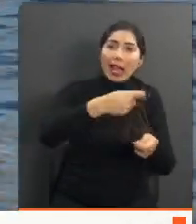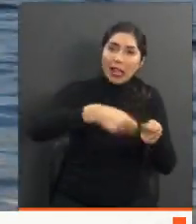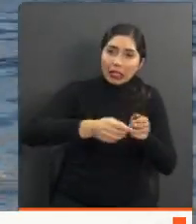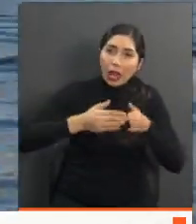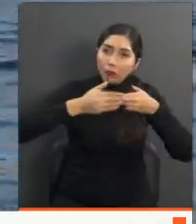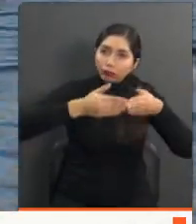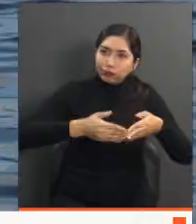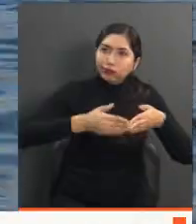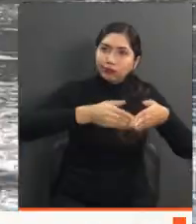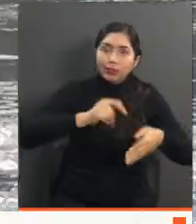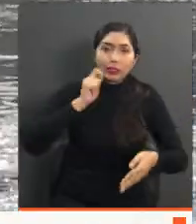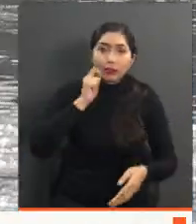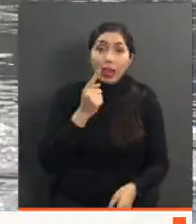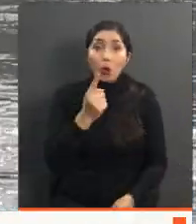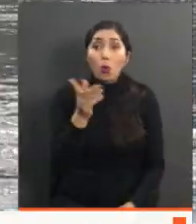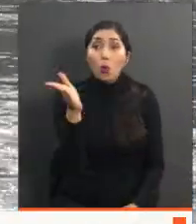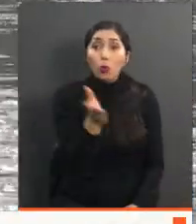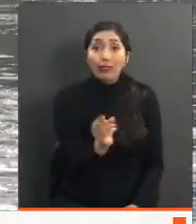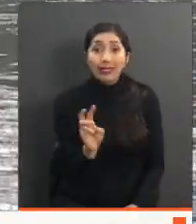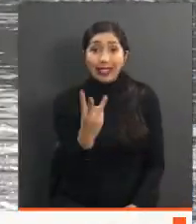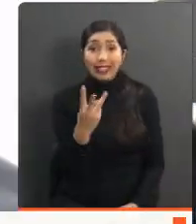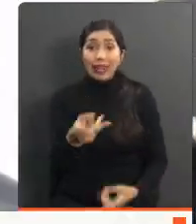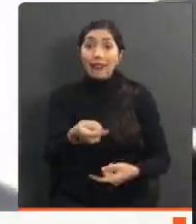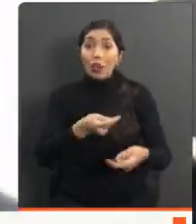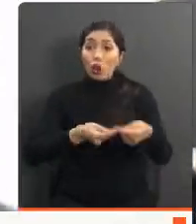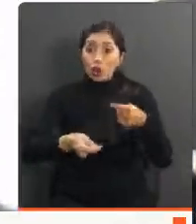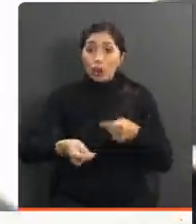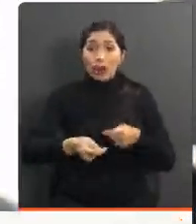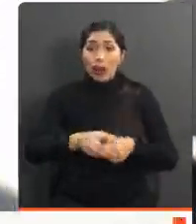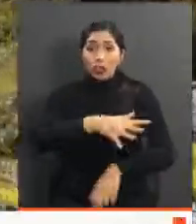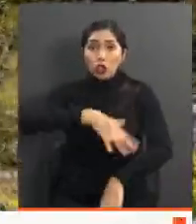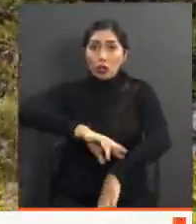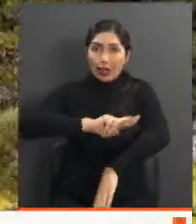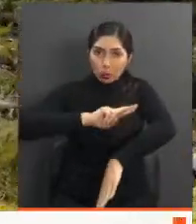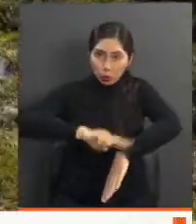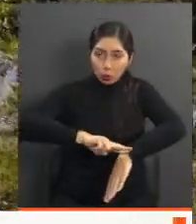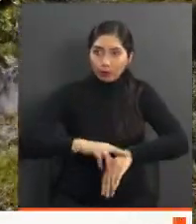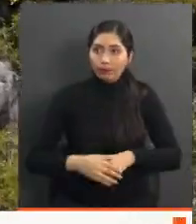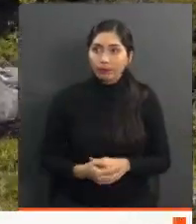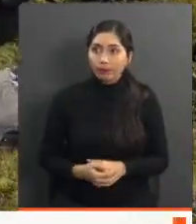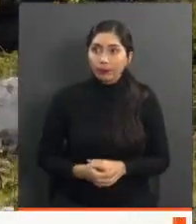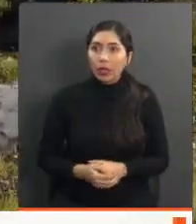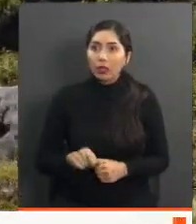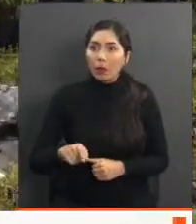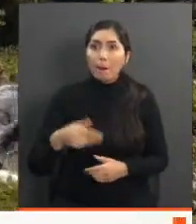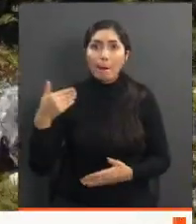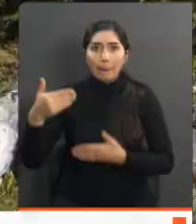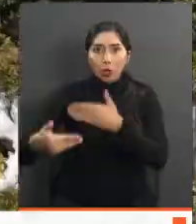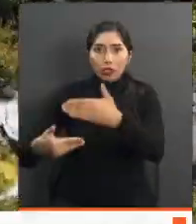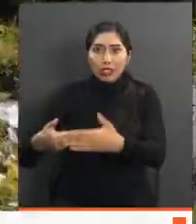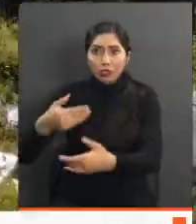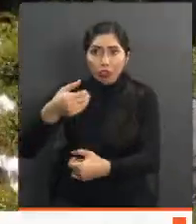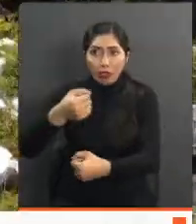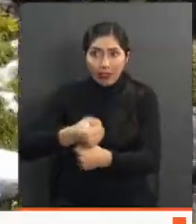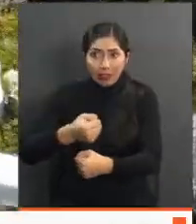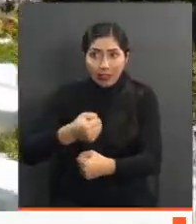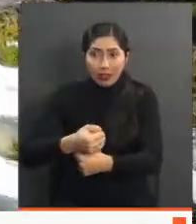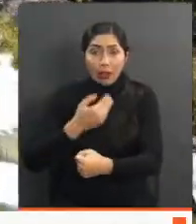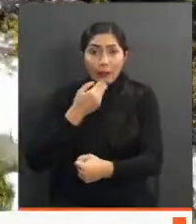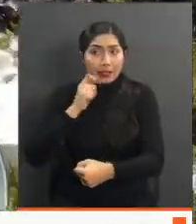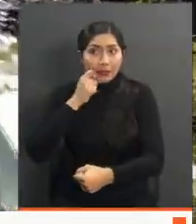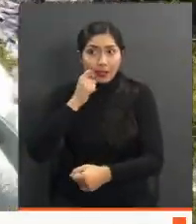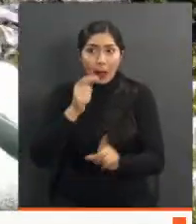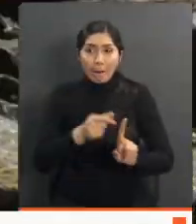un tercio de la economía de esta vasta zona del sur de chile pero este proceso productivo también representa una de las principales